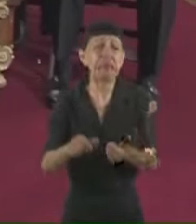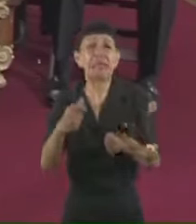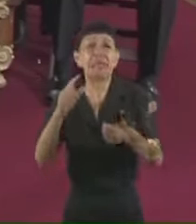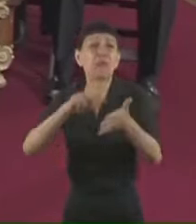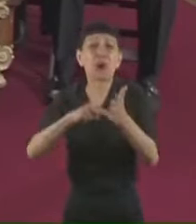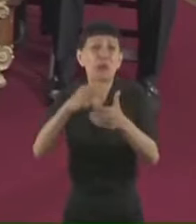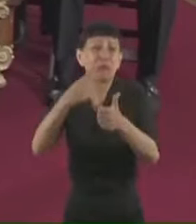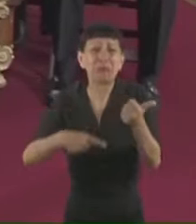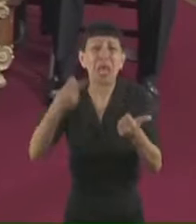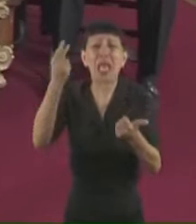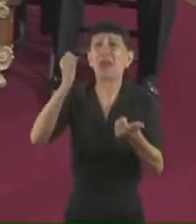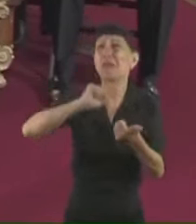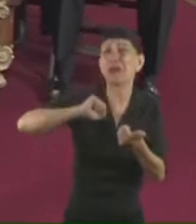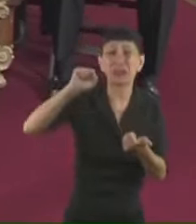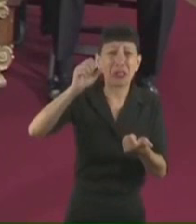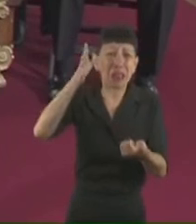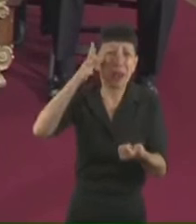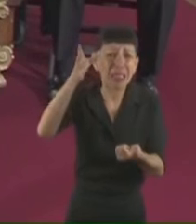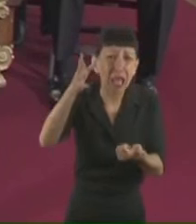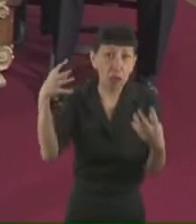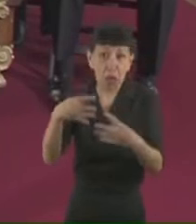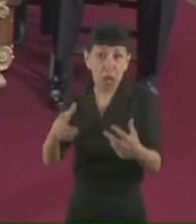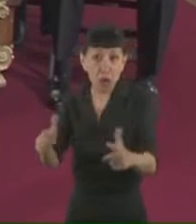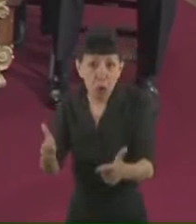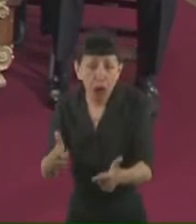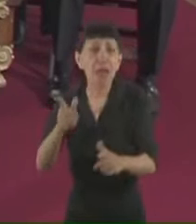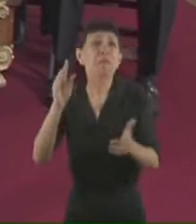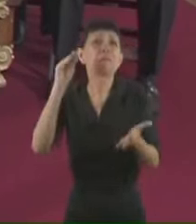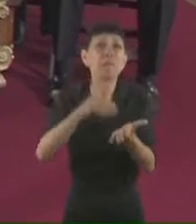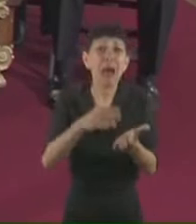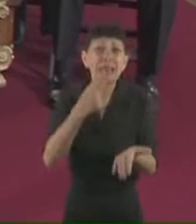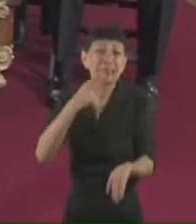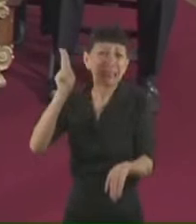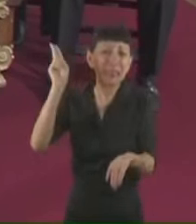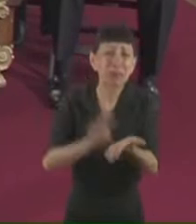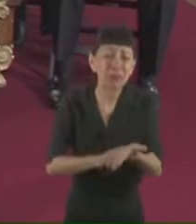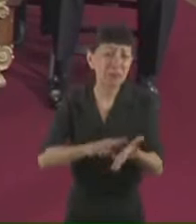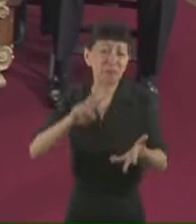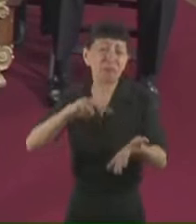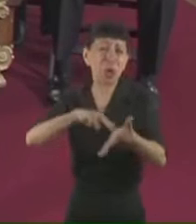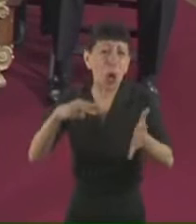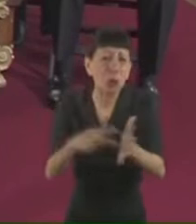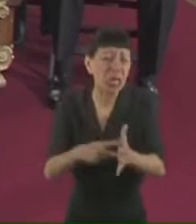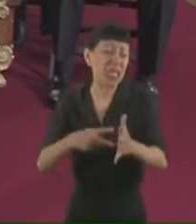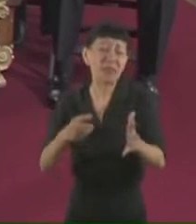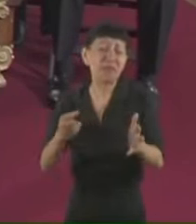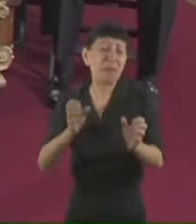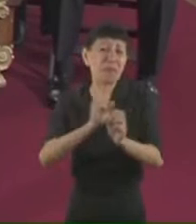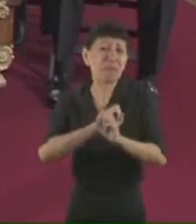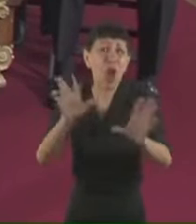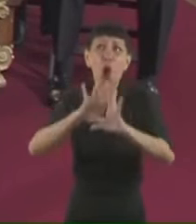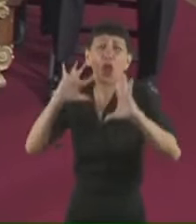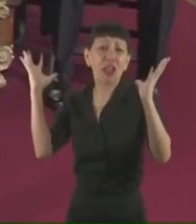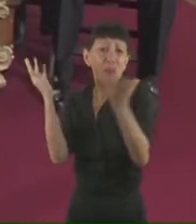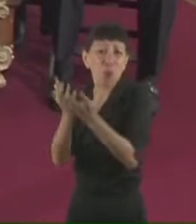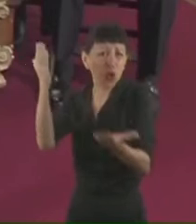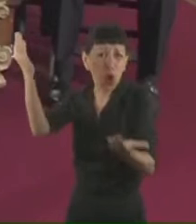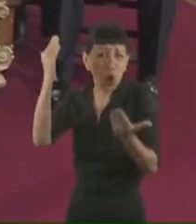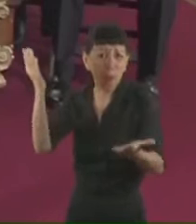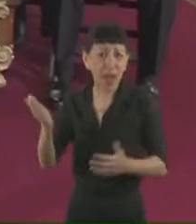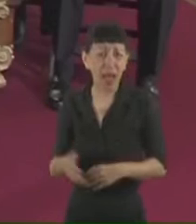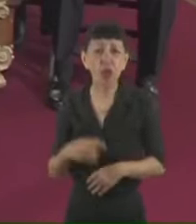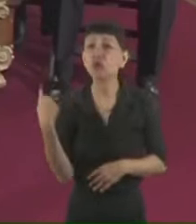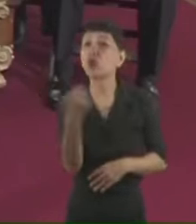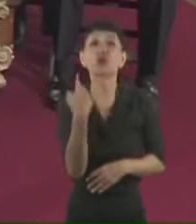mundo lo que debe entenderse es que el problema es el déficit y que las soluciones a las que los políticos recurren lejos de